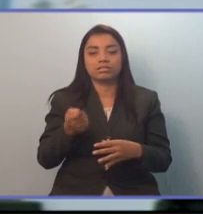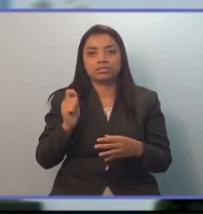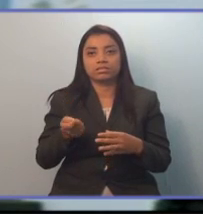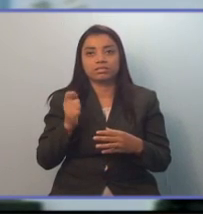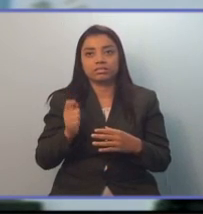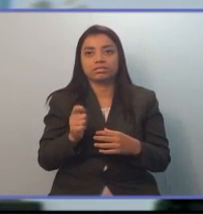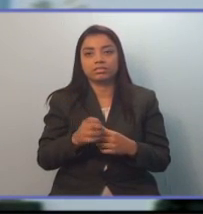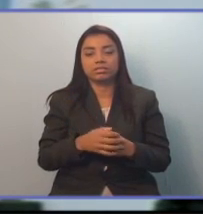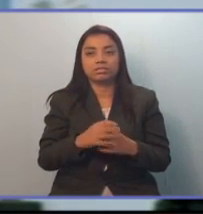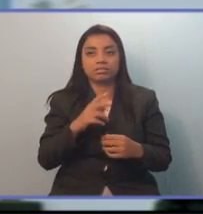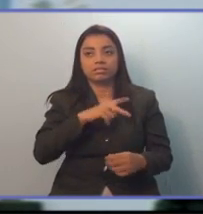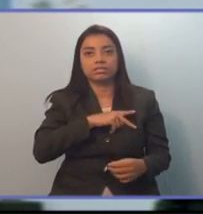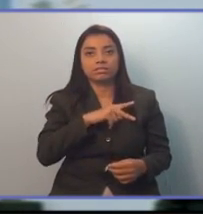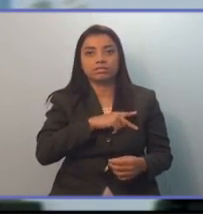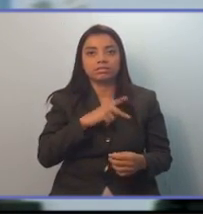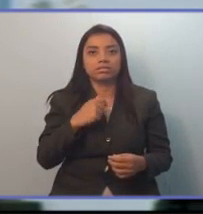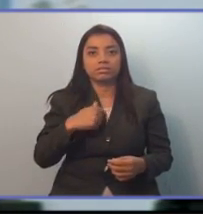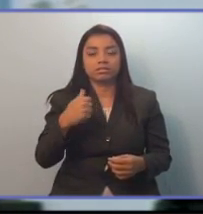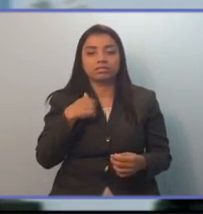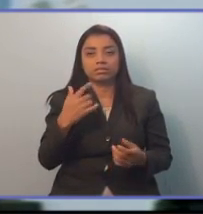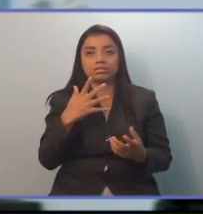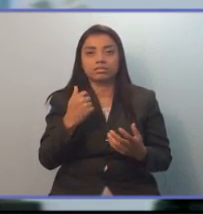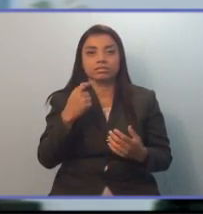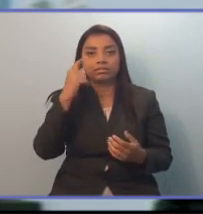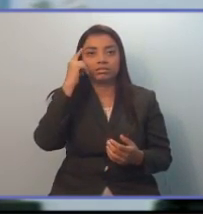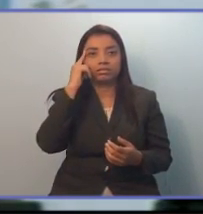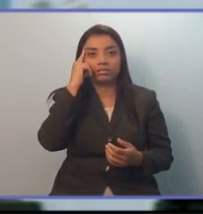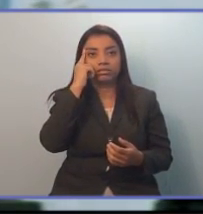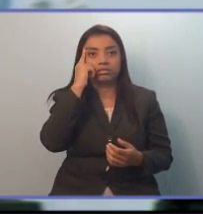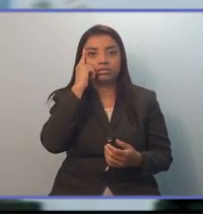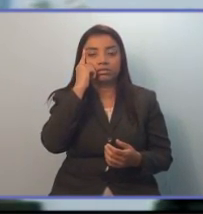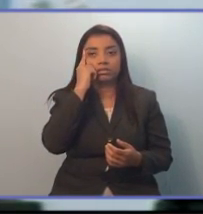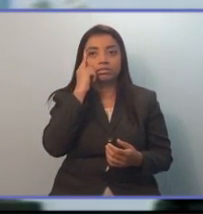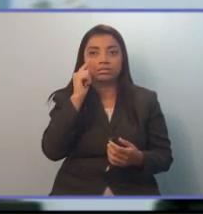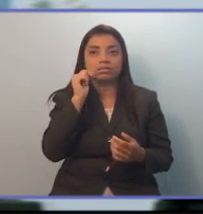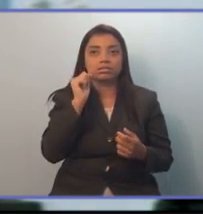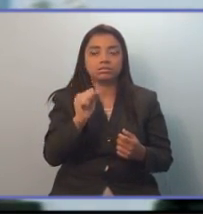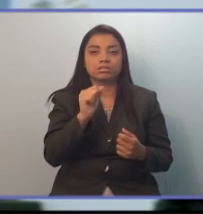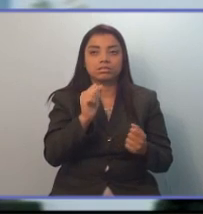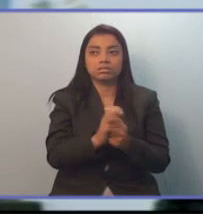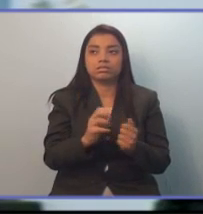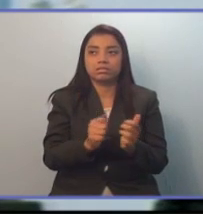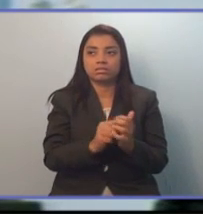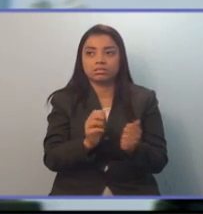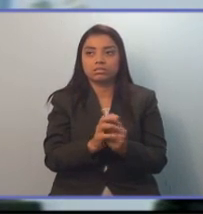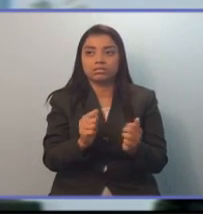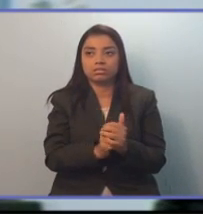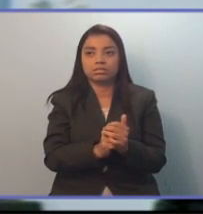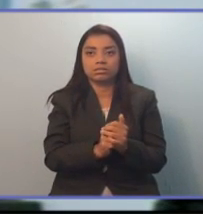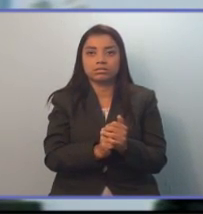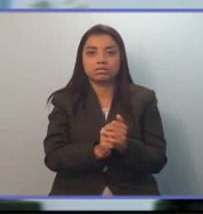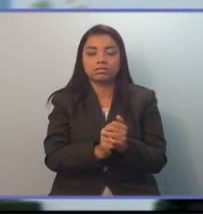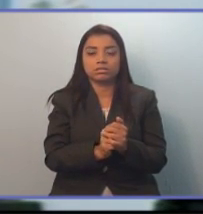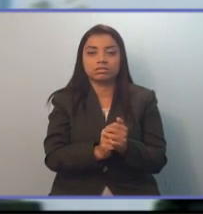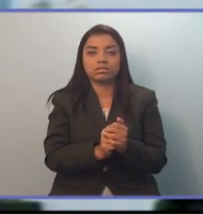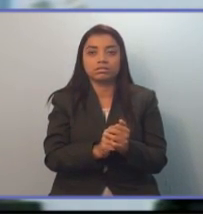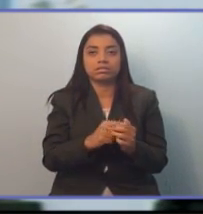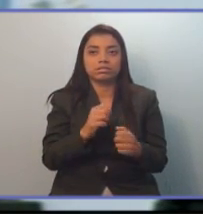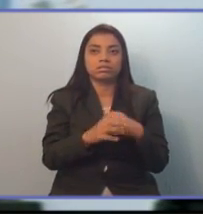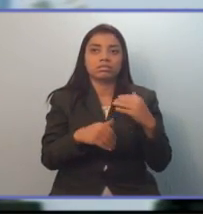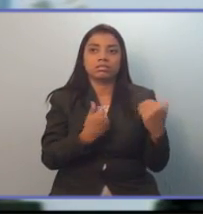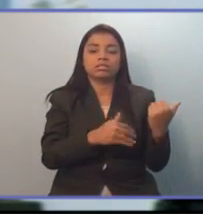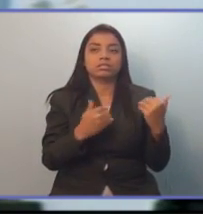En lo personal considero que se debe de combatir la criminalidad, porque es un problema que nos afecta a todos, ¿verdad?, pero